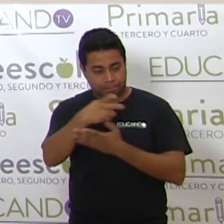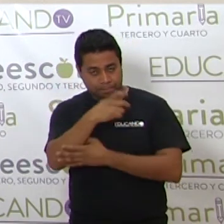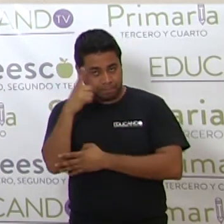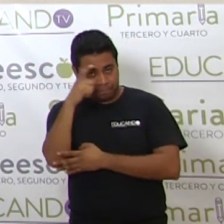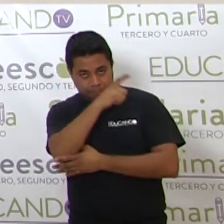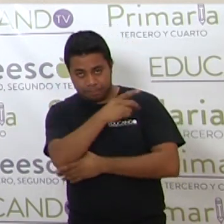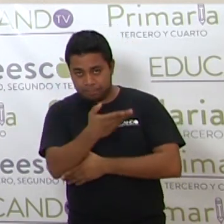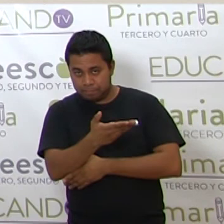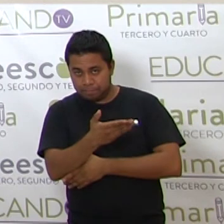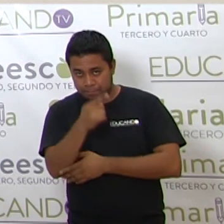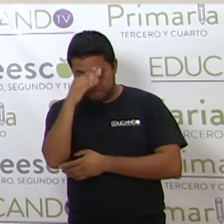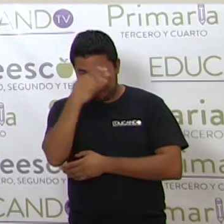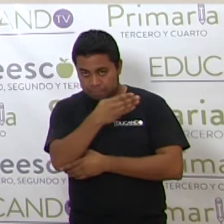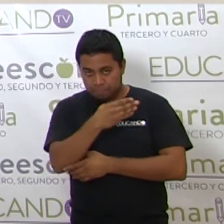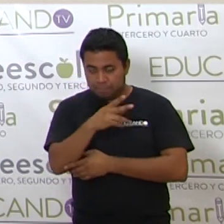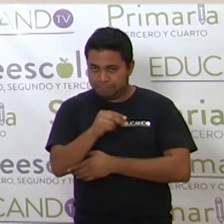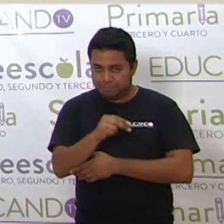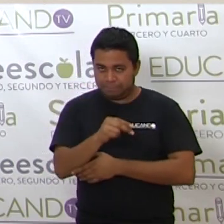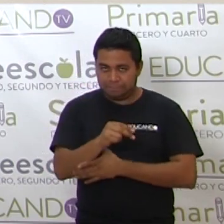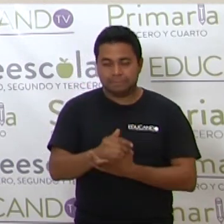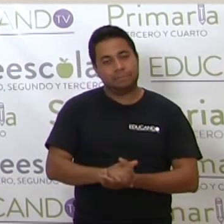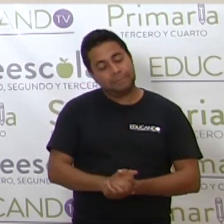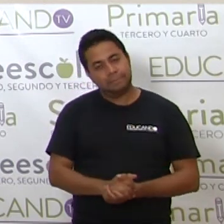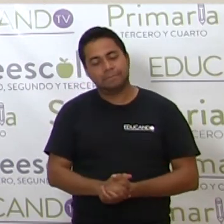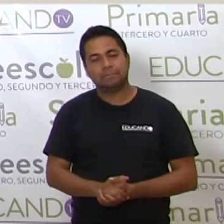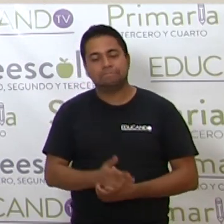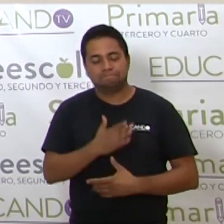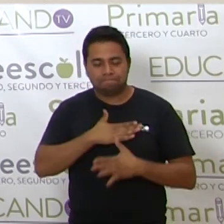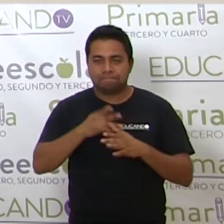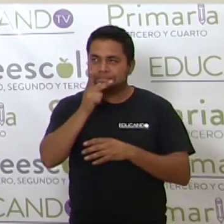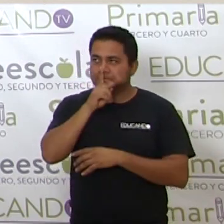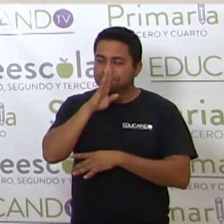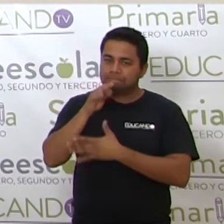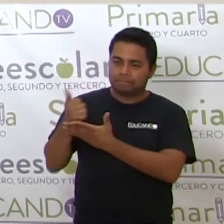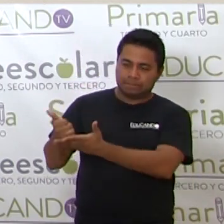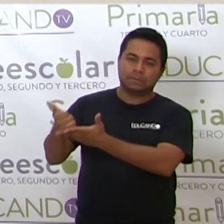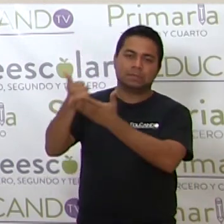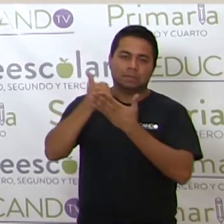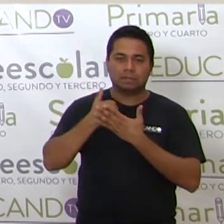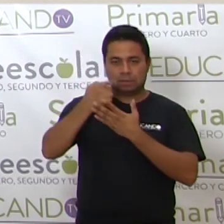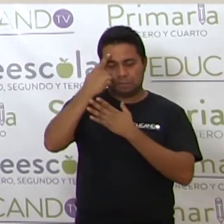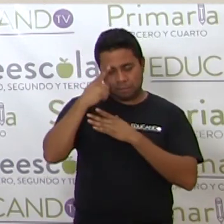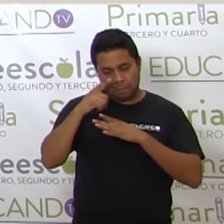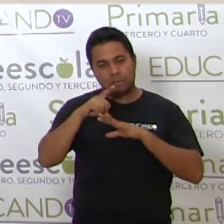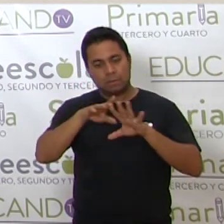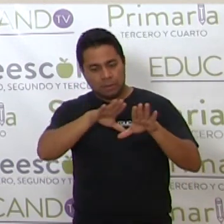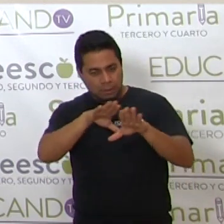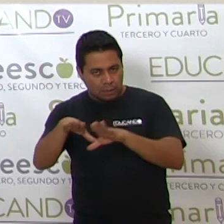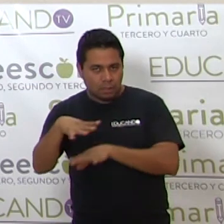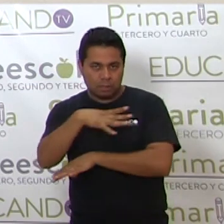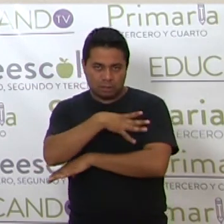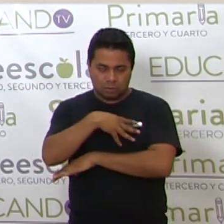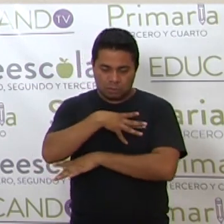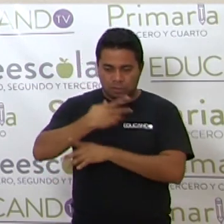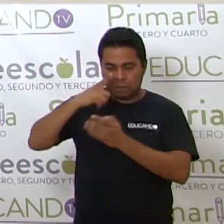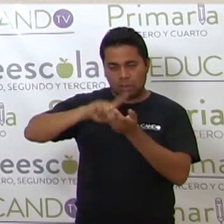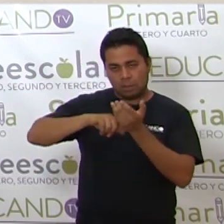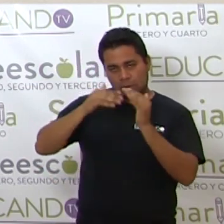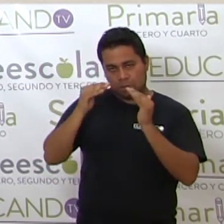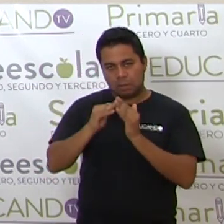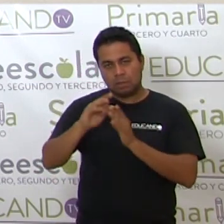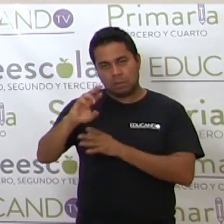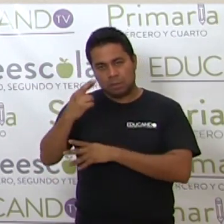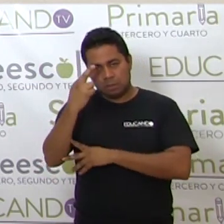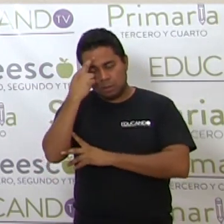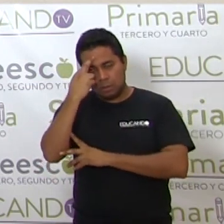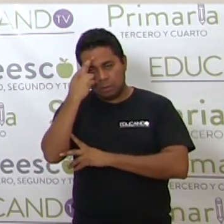trabajo no vamos papis nos ayudan ustedes a trabajar con su pequeño en casa acuérdense